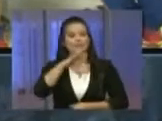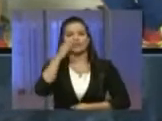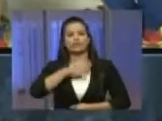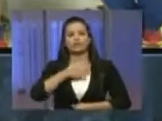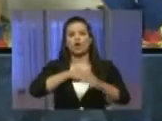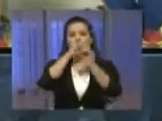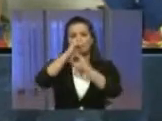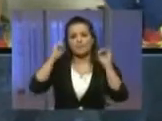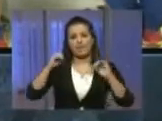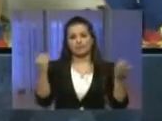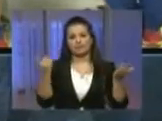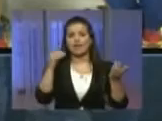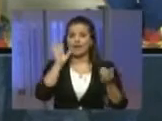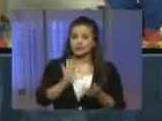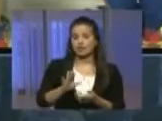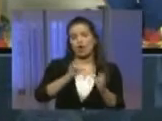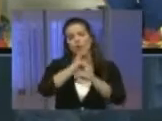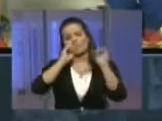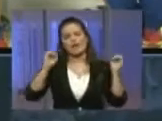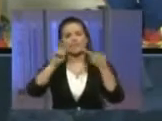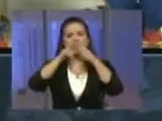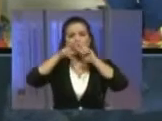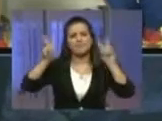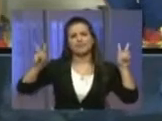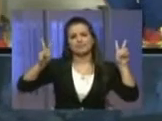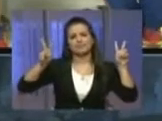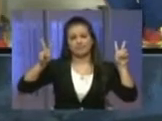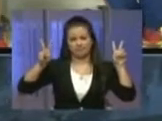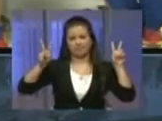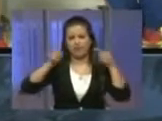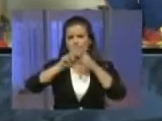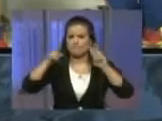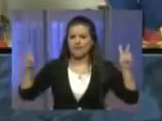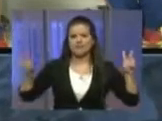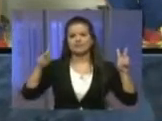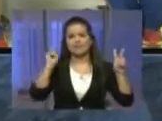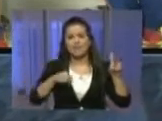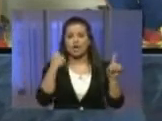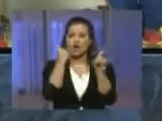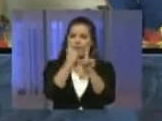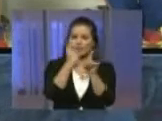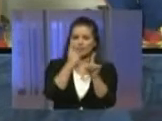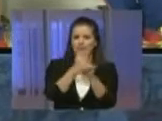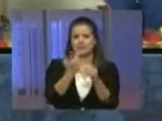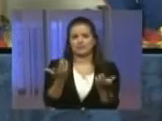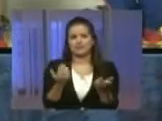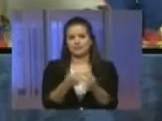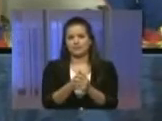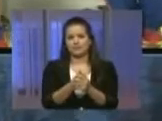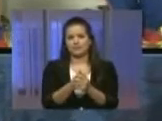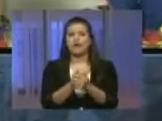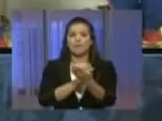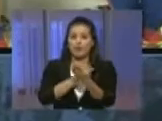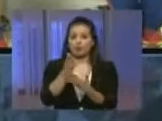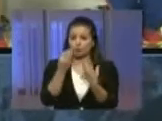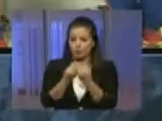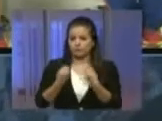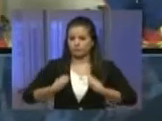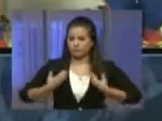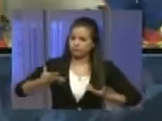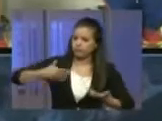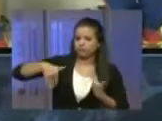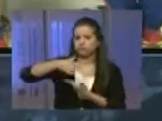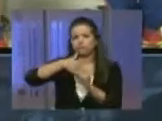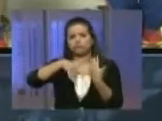espíritu olímpico es el espíritu de la paz Universal de la competencia para convivir desde la